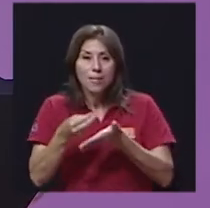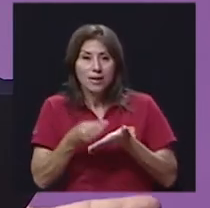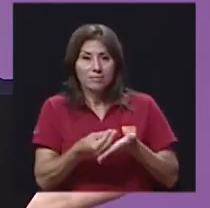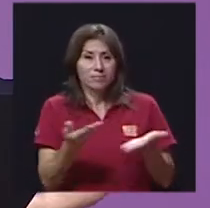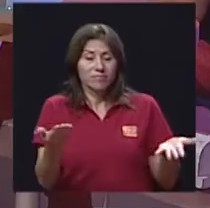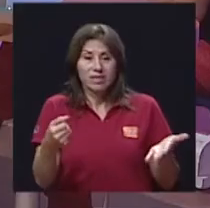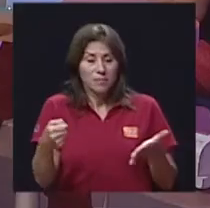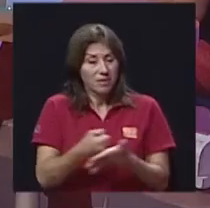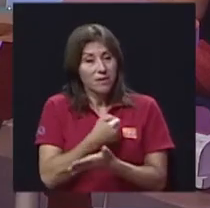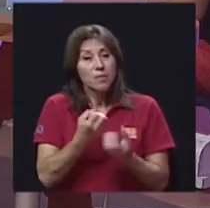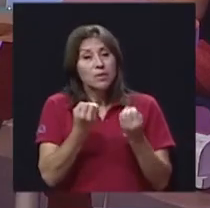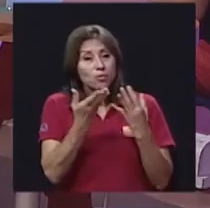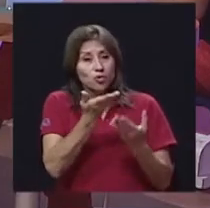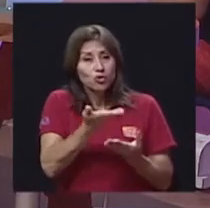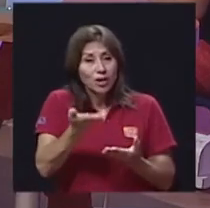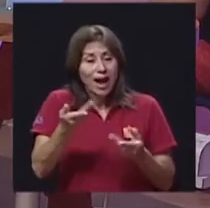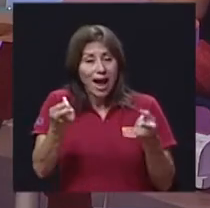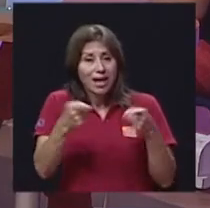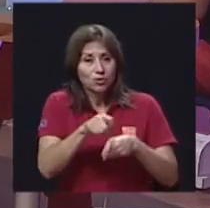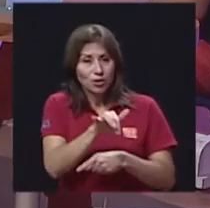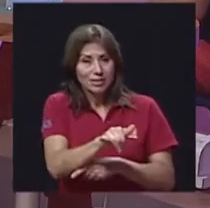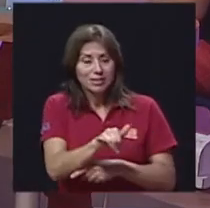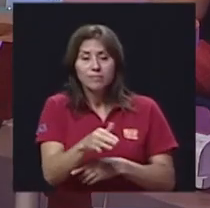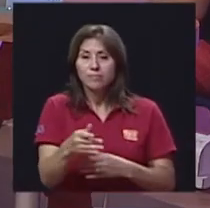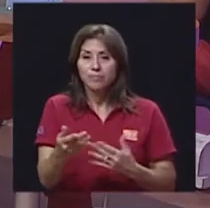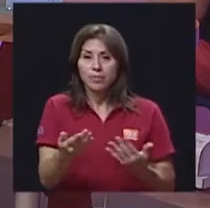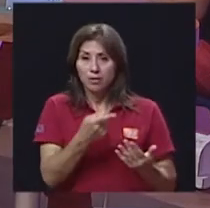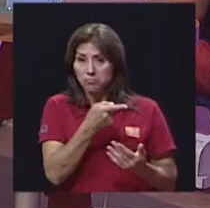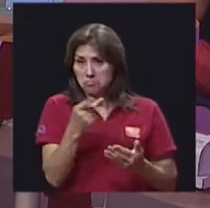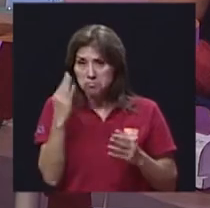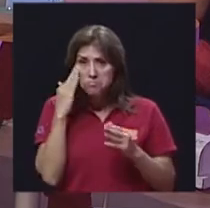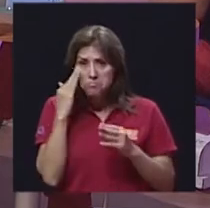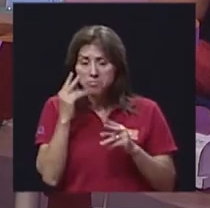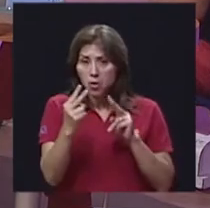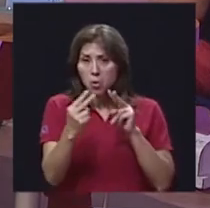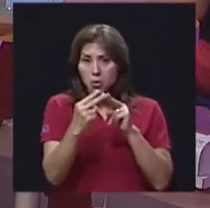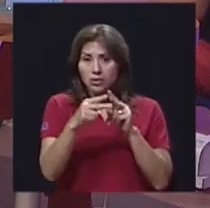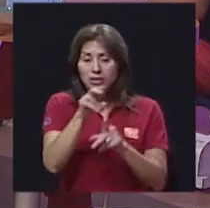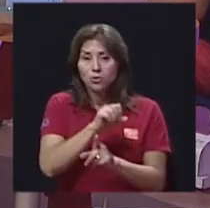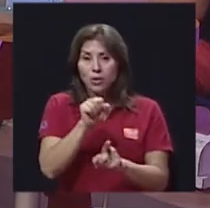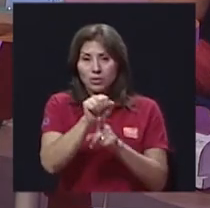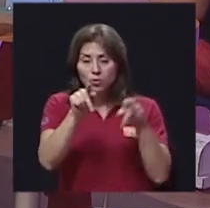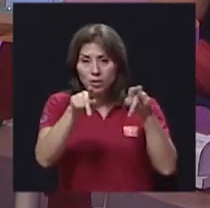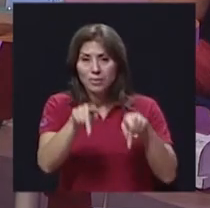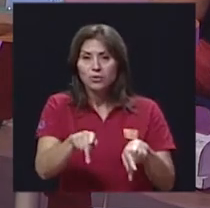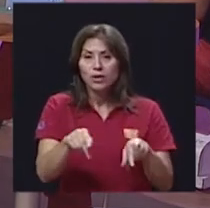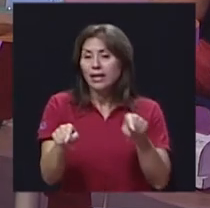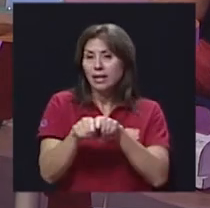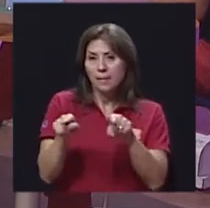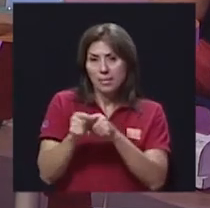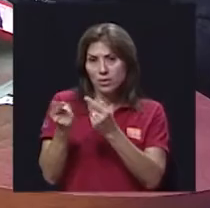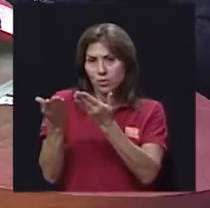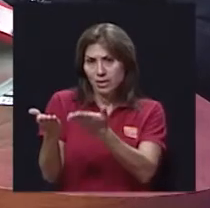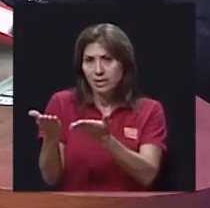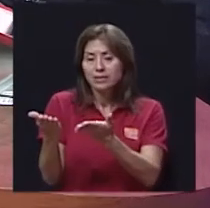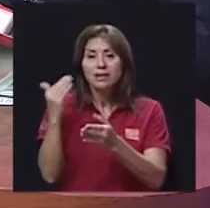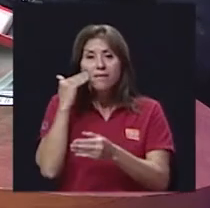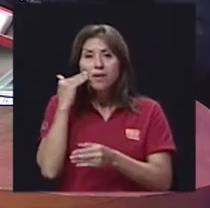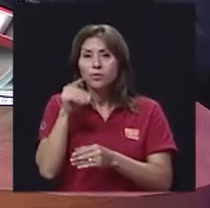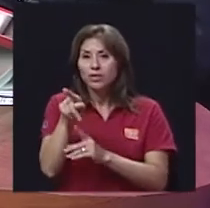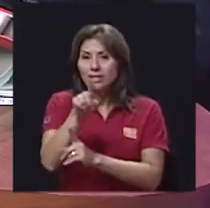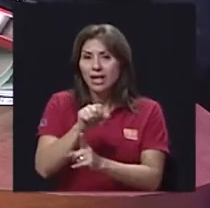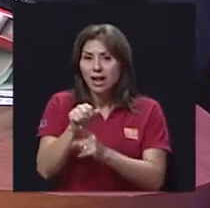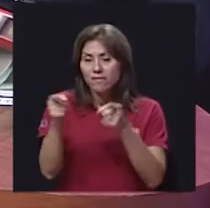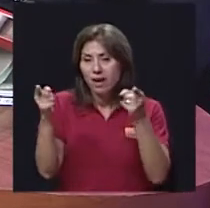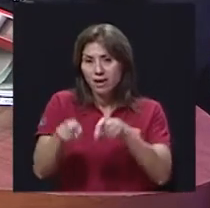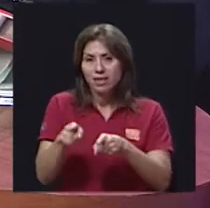Leda, que tiene contacto con esa señora, si a ella le consta esa situación, y doña Elizabeth, que está aquí también, sabemos que esa es la realidad. Esa es